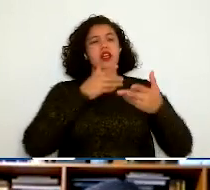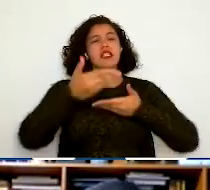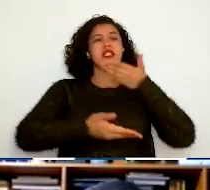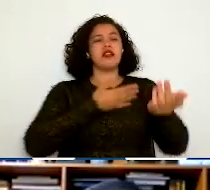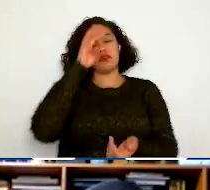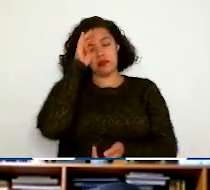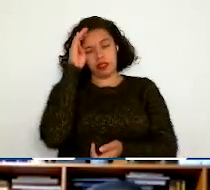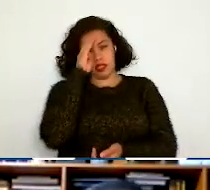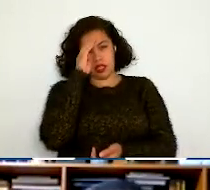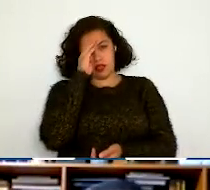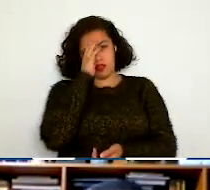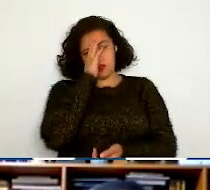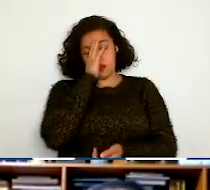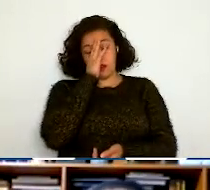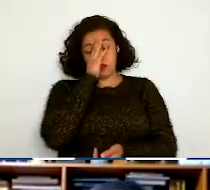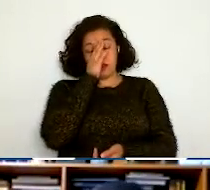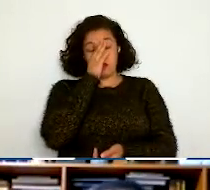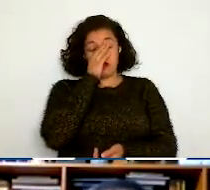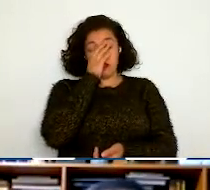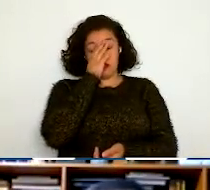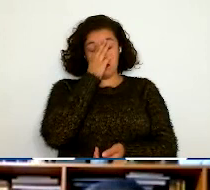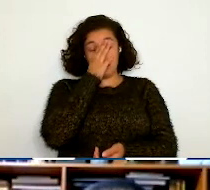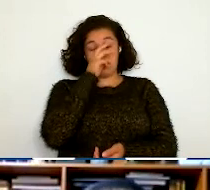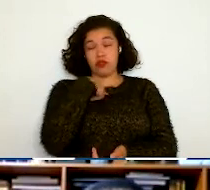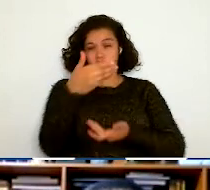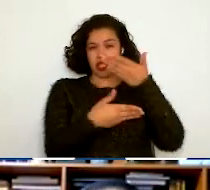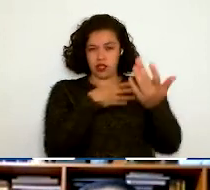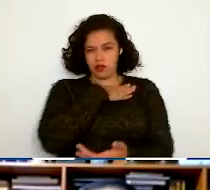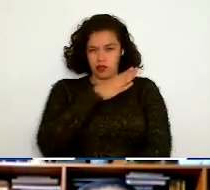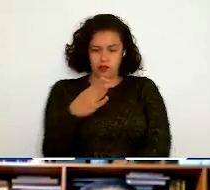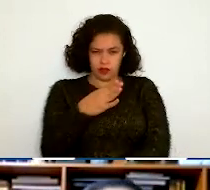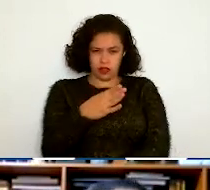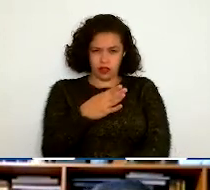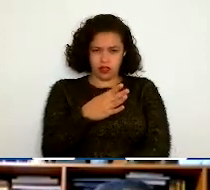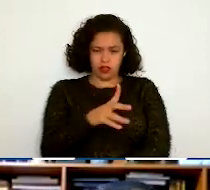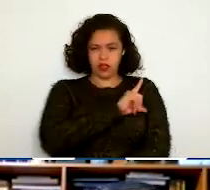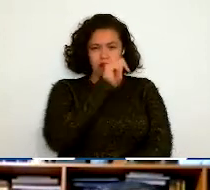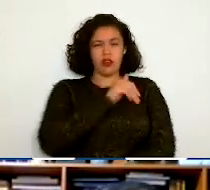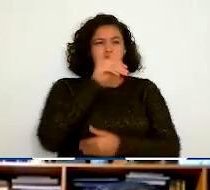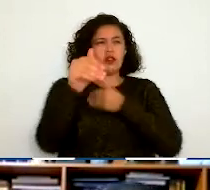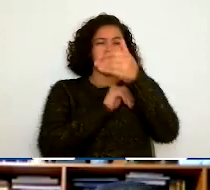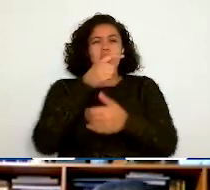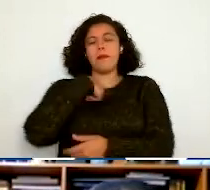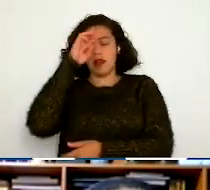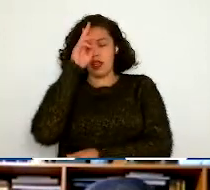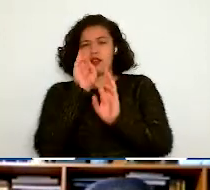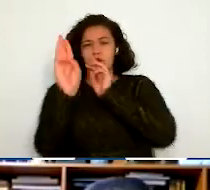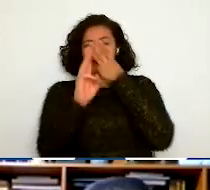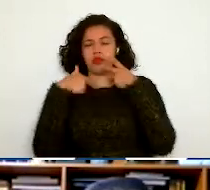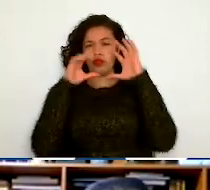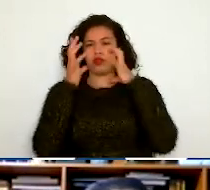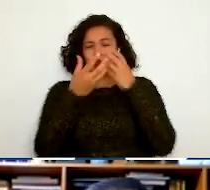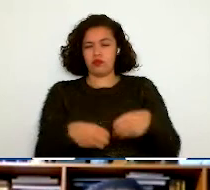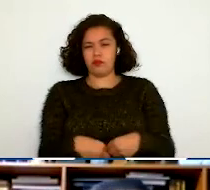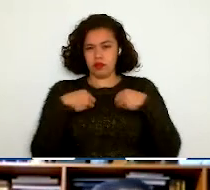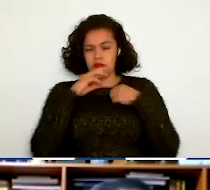pensando, teniendo esa idea que si yo doy un buen servicio, finalmente es con aras también de mejorar el mundo en el que estoy viviendo,